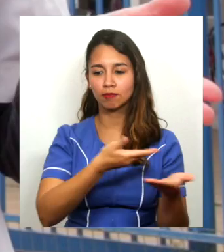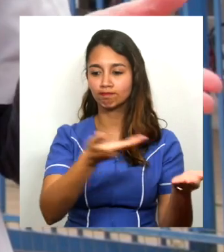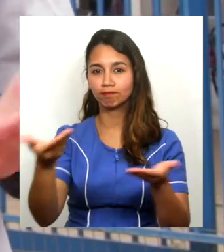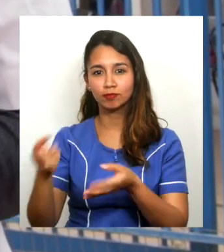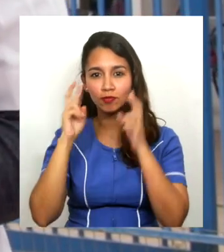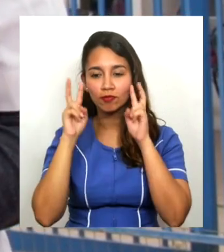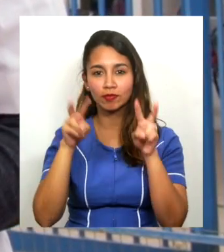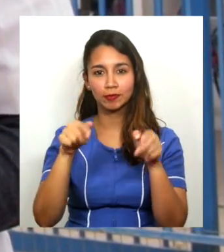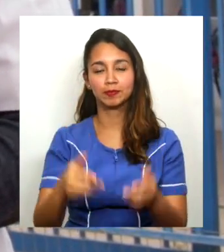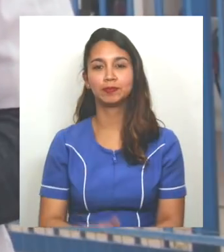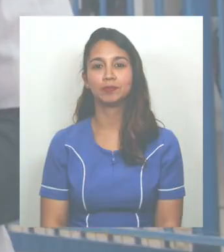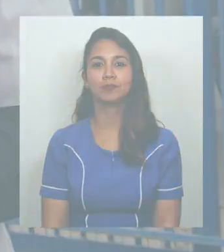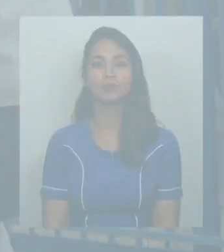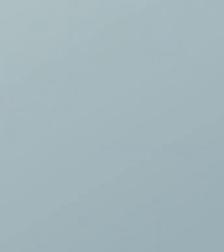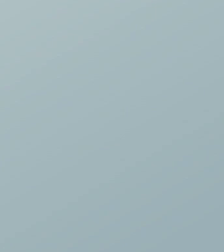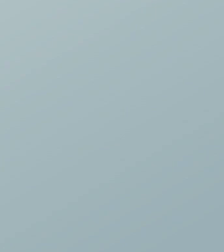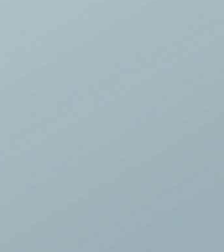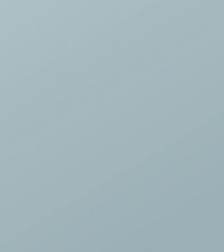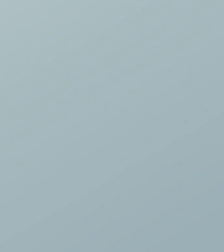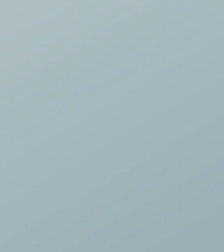muestra el quehacer de nuestra red asistencial.